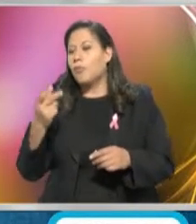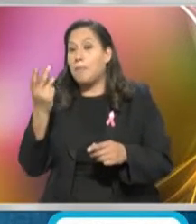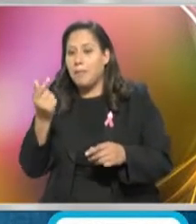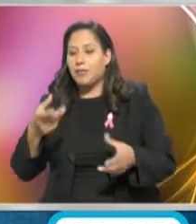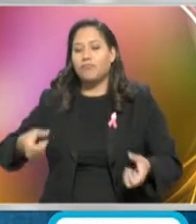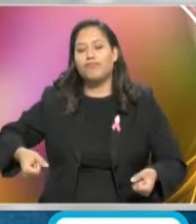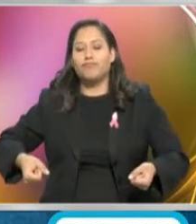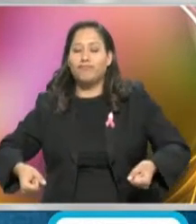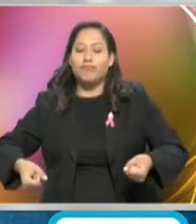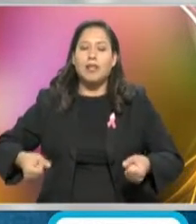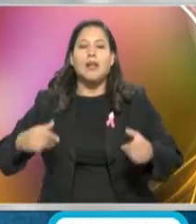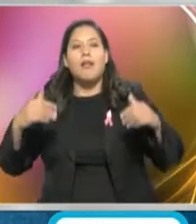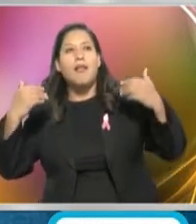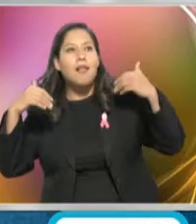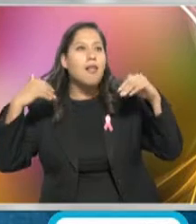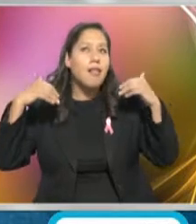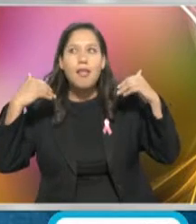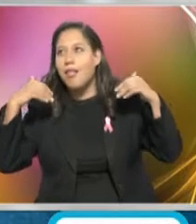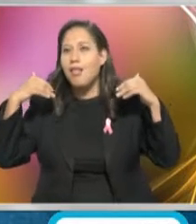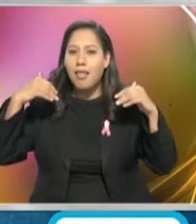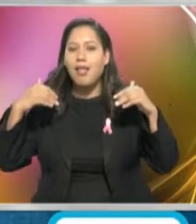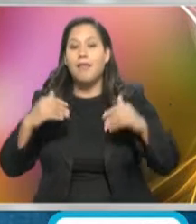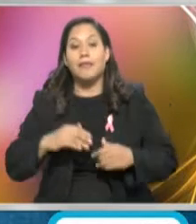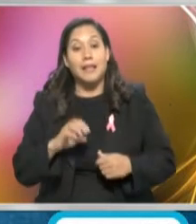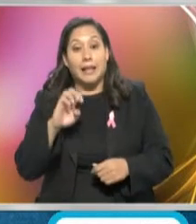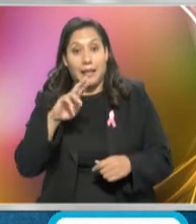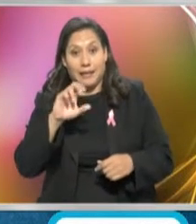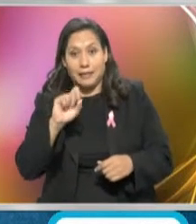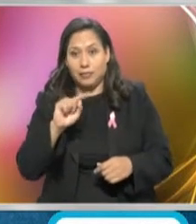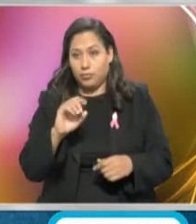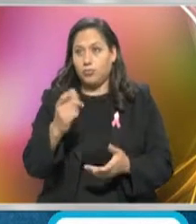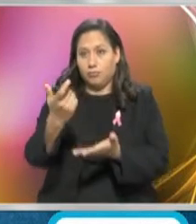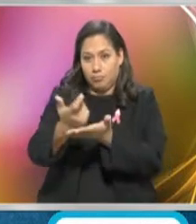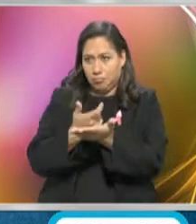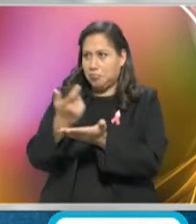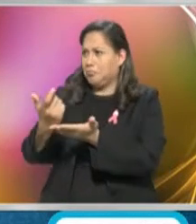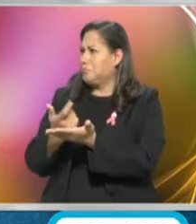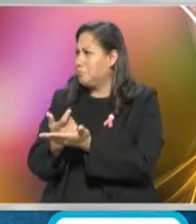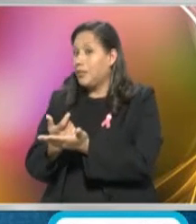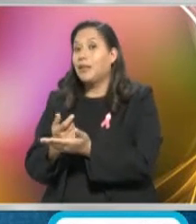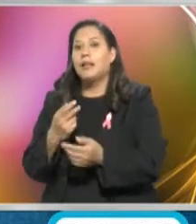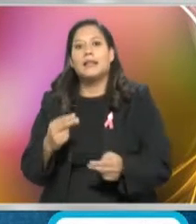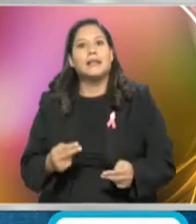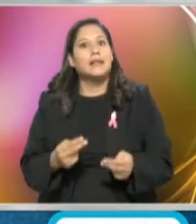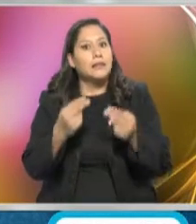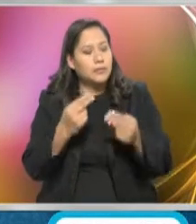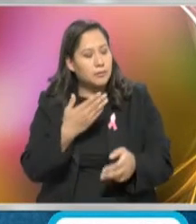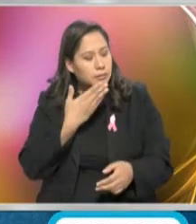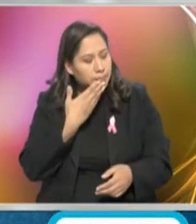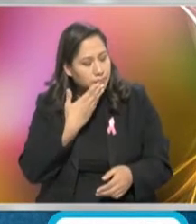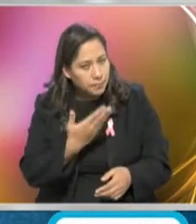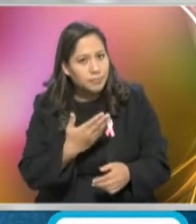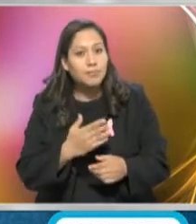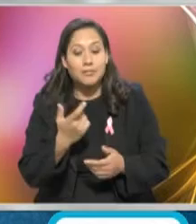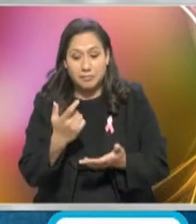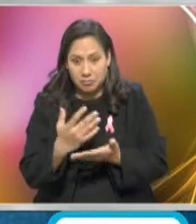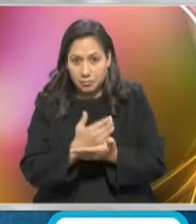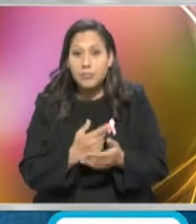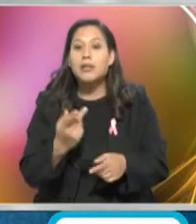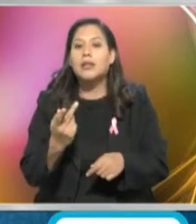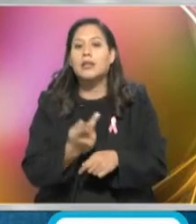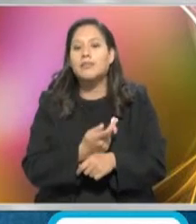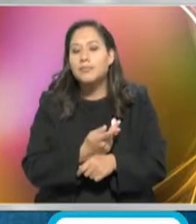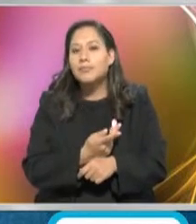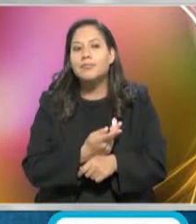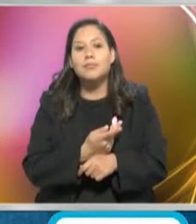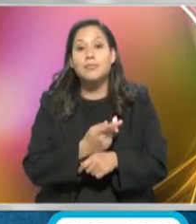perros paseando en 2 grupos. Ernesto cobraba. Sí. Súper emprendimiento, súper negocio. Sí. Pero ¿qué pasó?